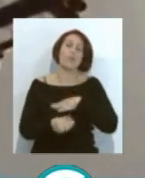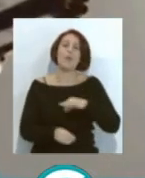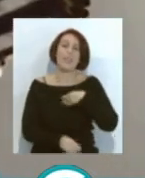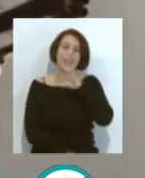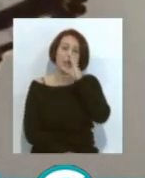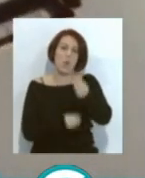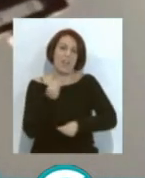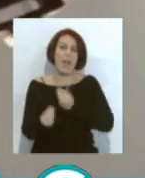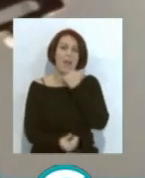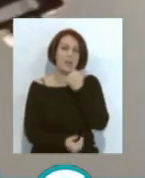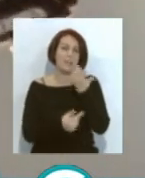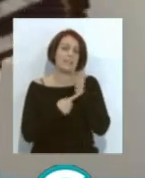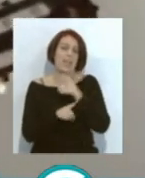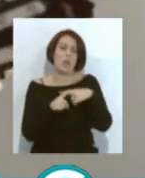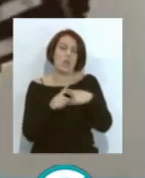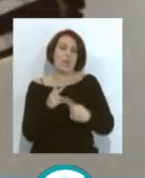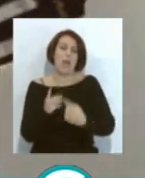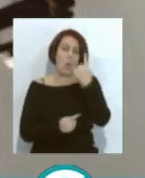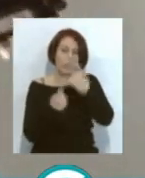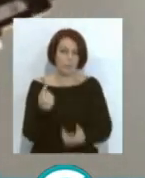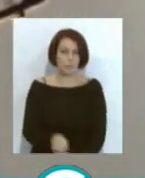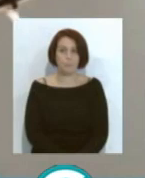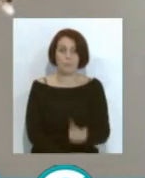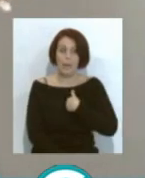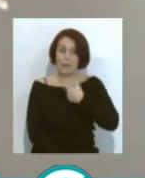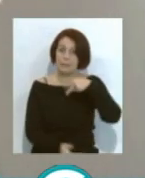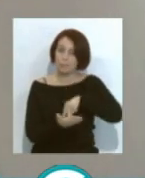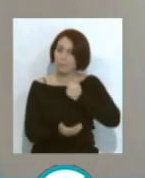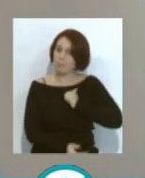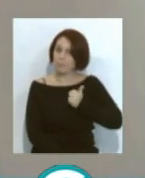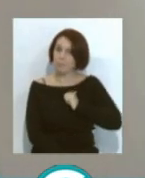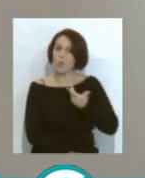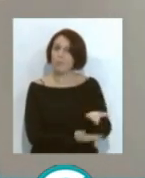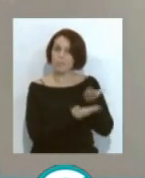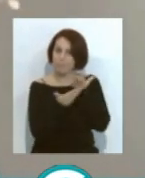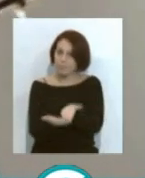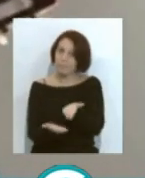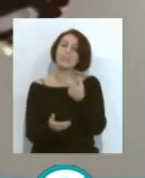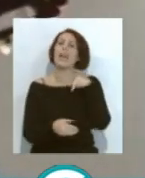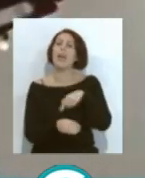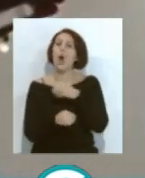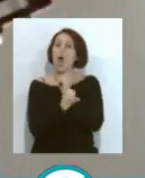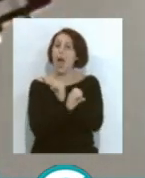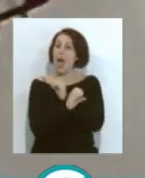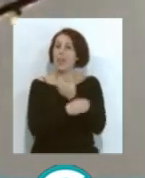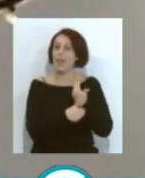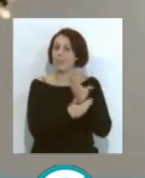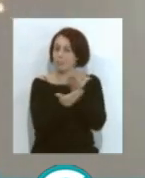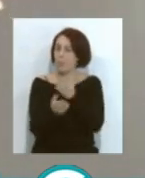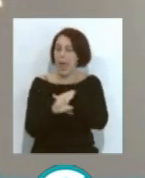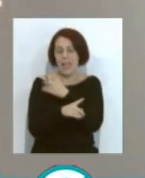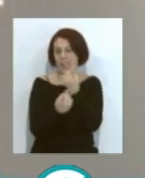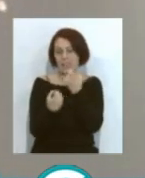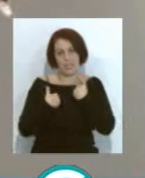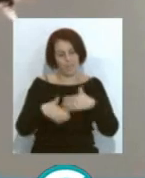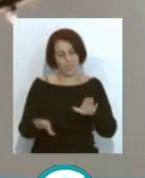directos y de enseñar algunas cositas. Bueno, yo desde aquí aprovecho para ofrecerte la logística de esta emisora municipal para lo que